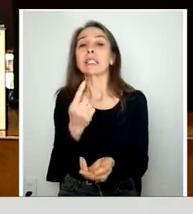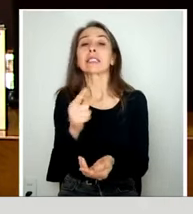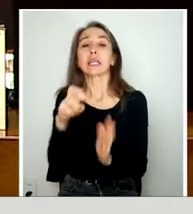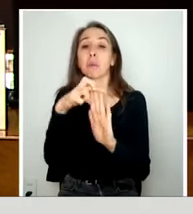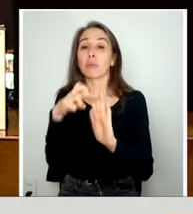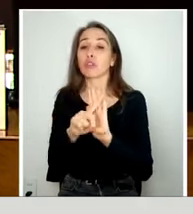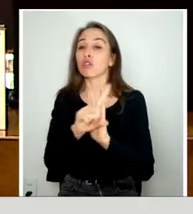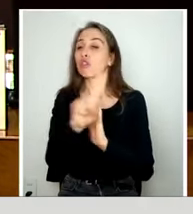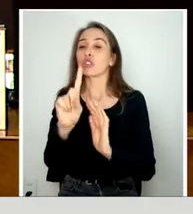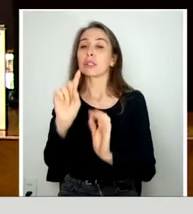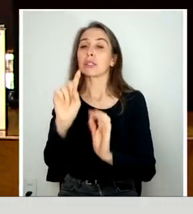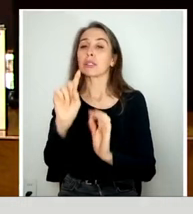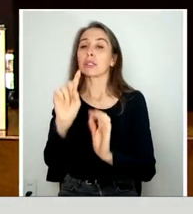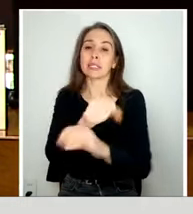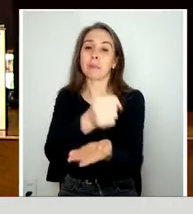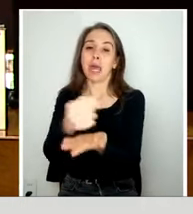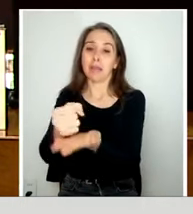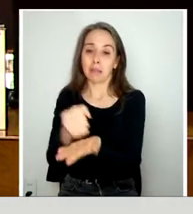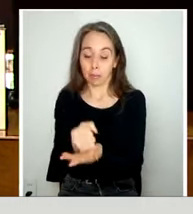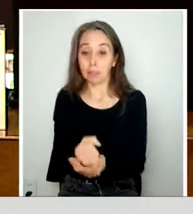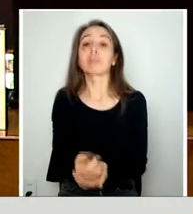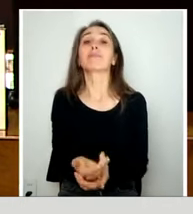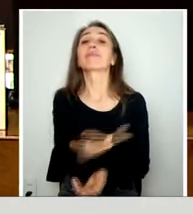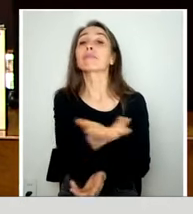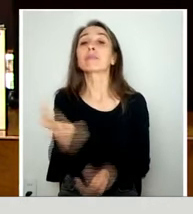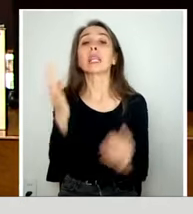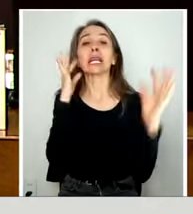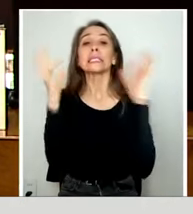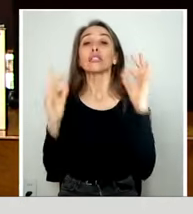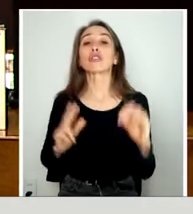han votado todas y todos los señores Diputados